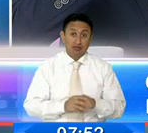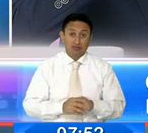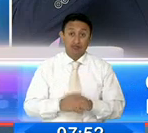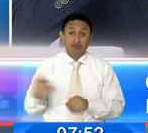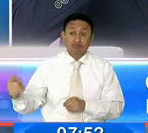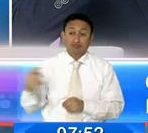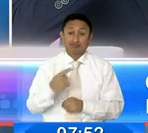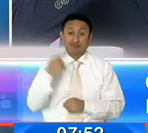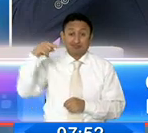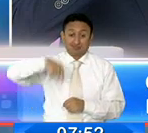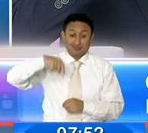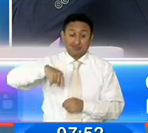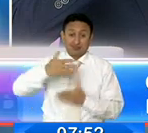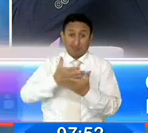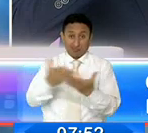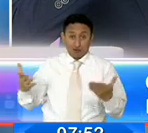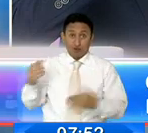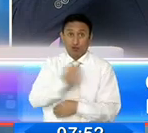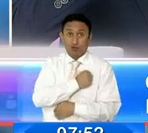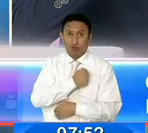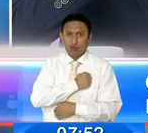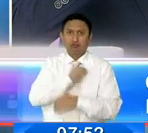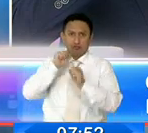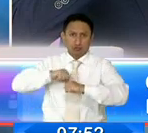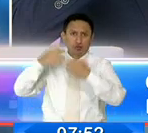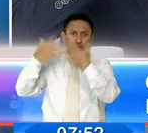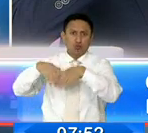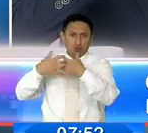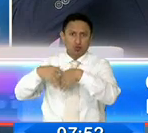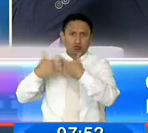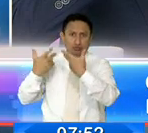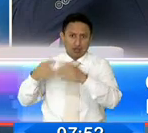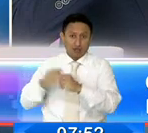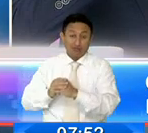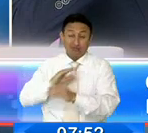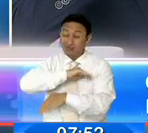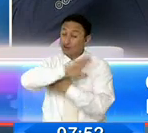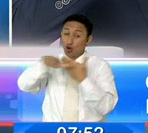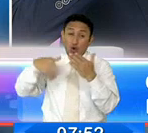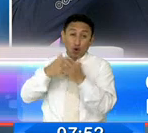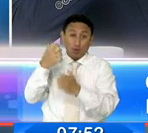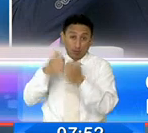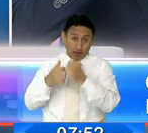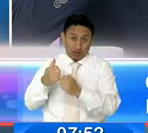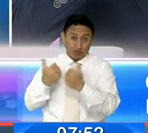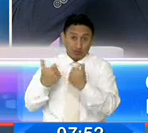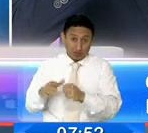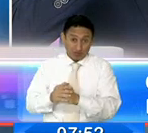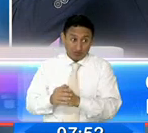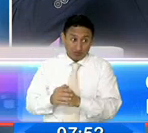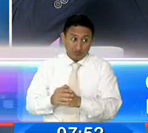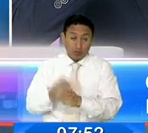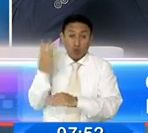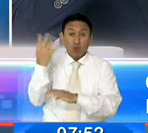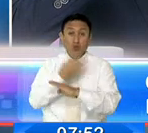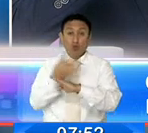desconocer que este patrimonio está funcionando ya después de todo el incidente que tuvimos hace unas 4 semanas